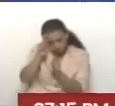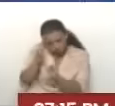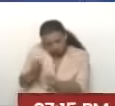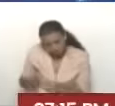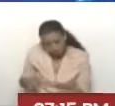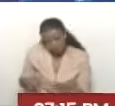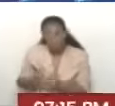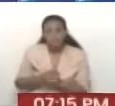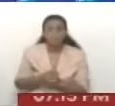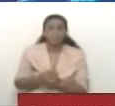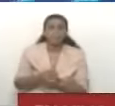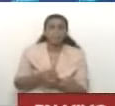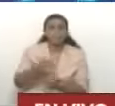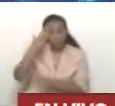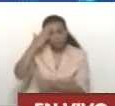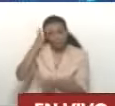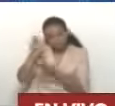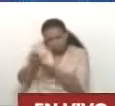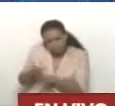pido